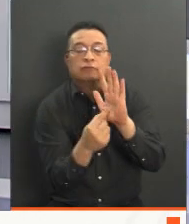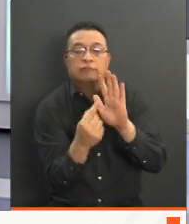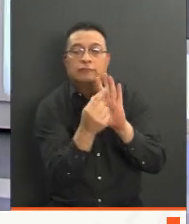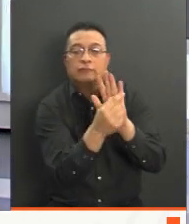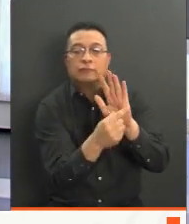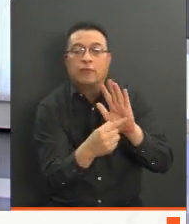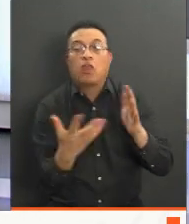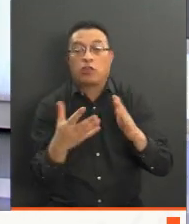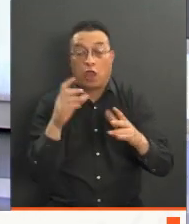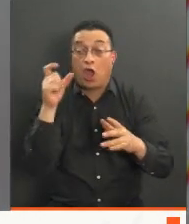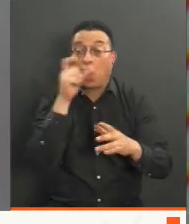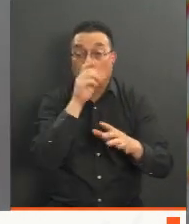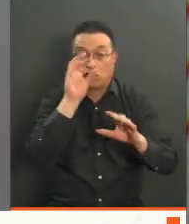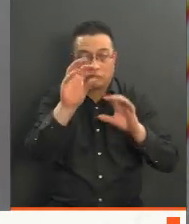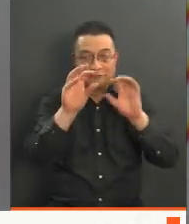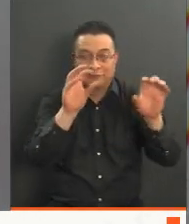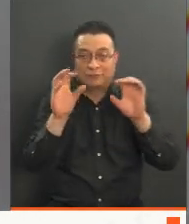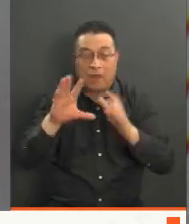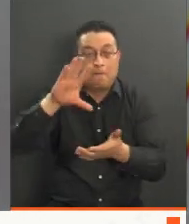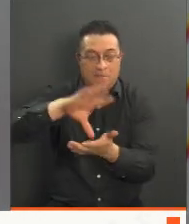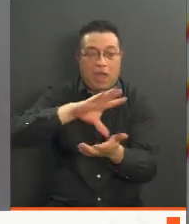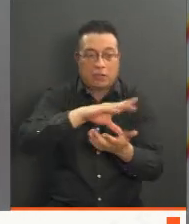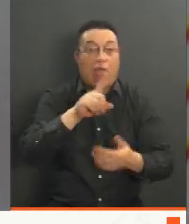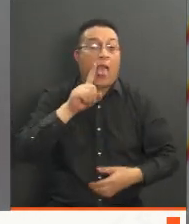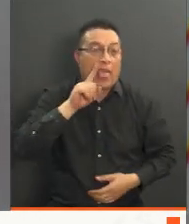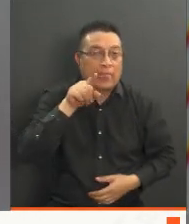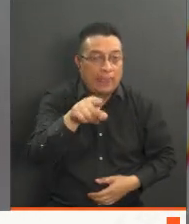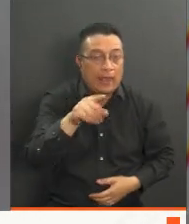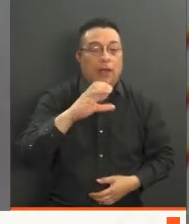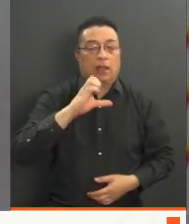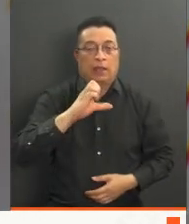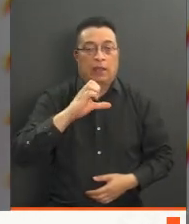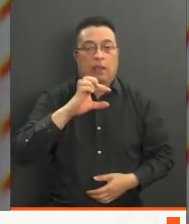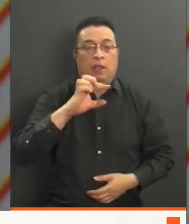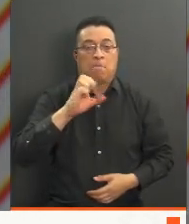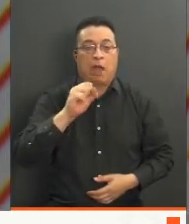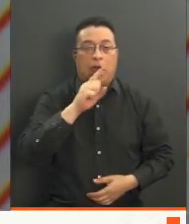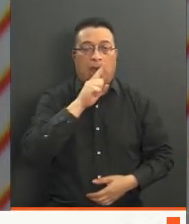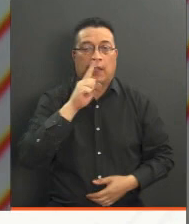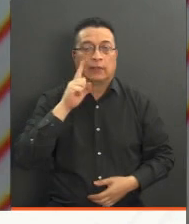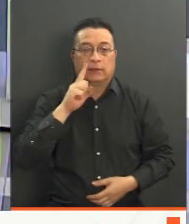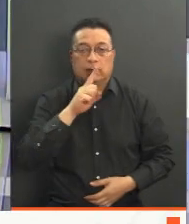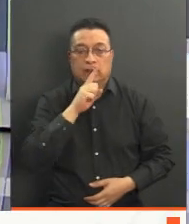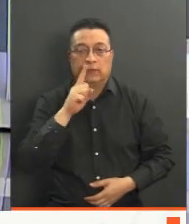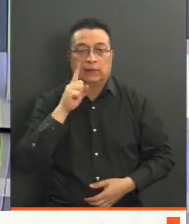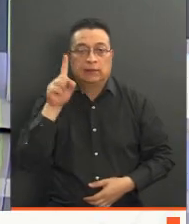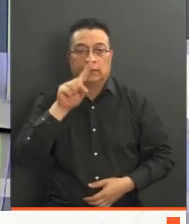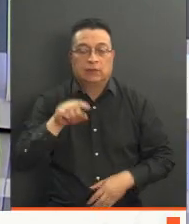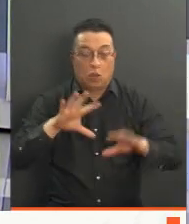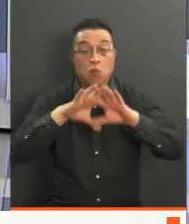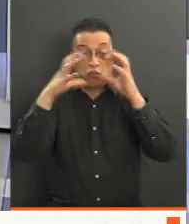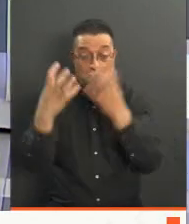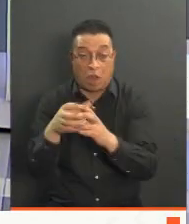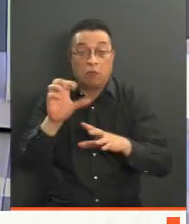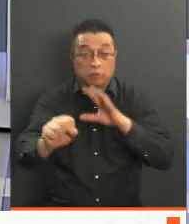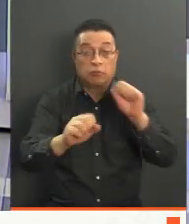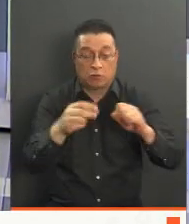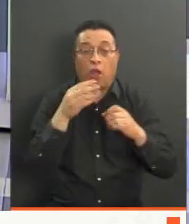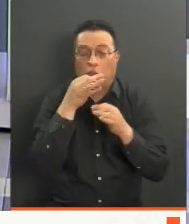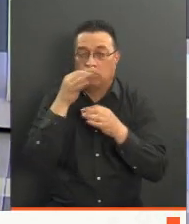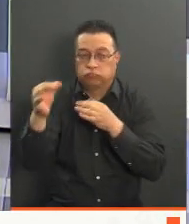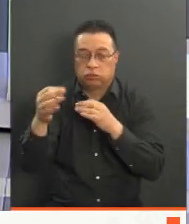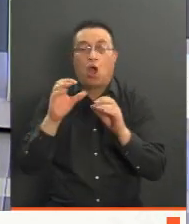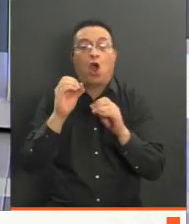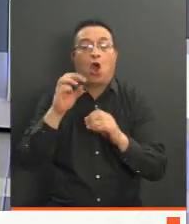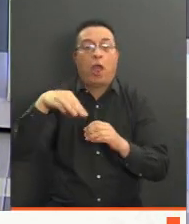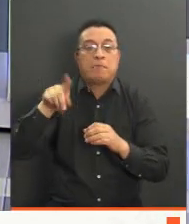de rojo aquellos países que han presentado y han reportado oficialmente casos a nivel mundial y que han sido reportados a la Organización Mundial de la